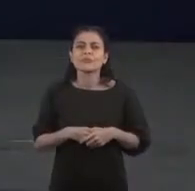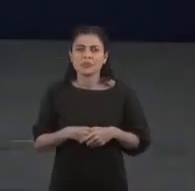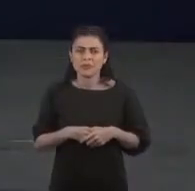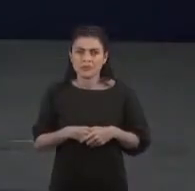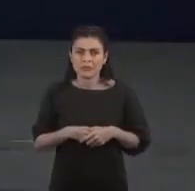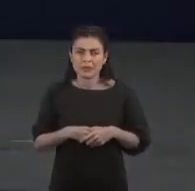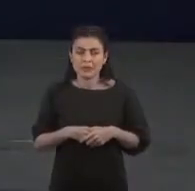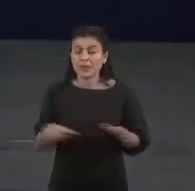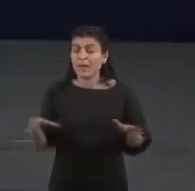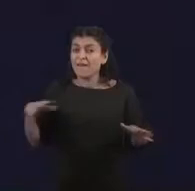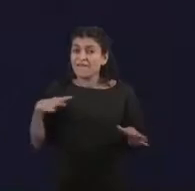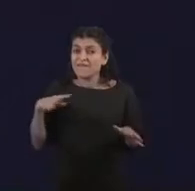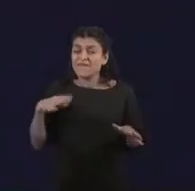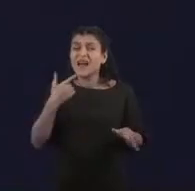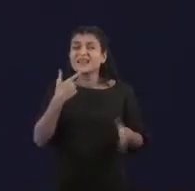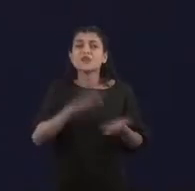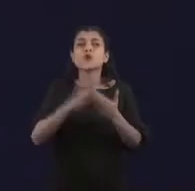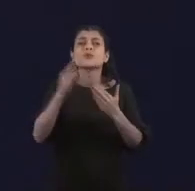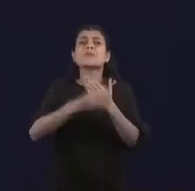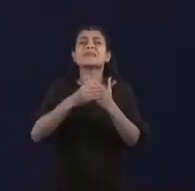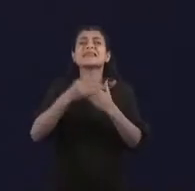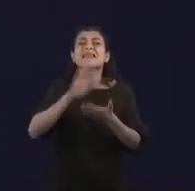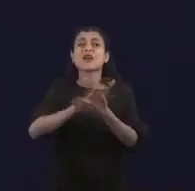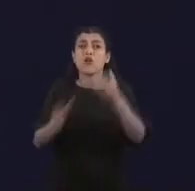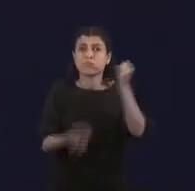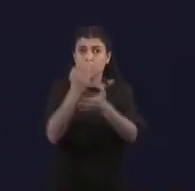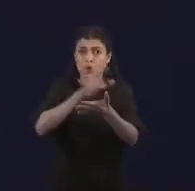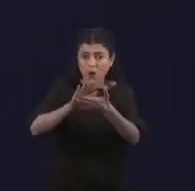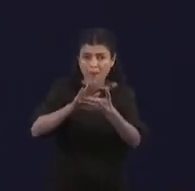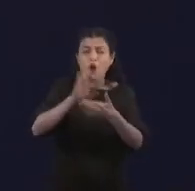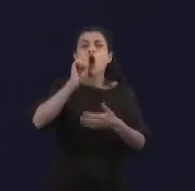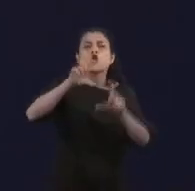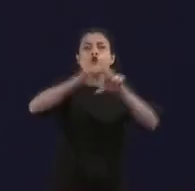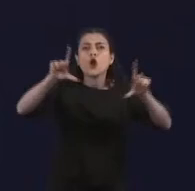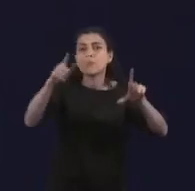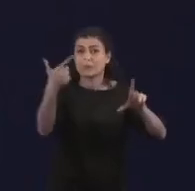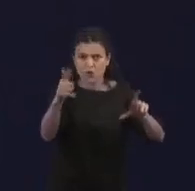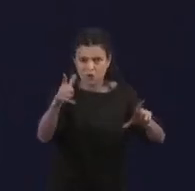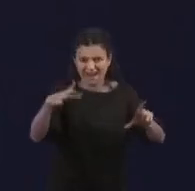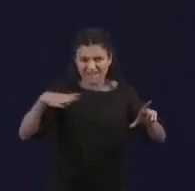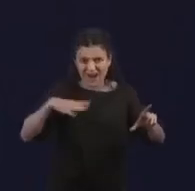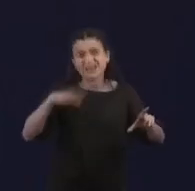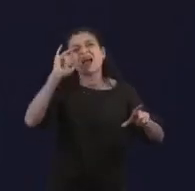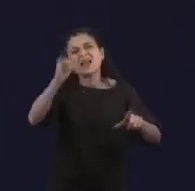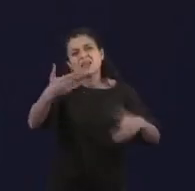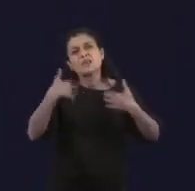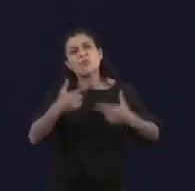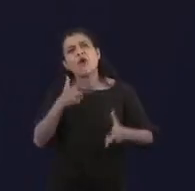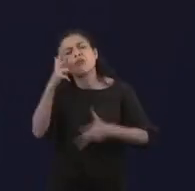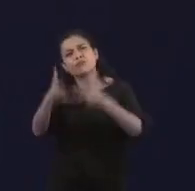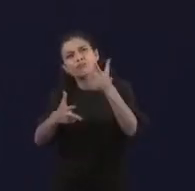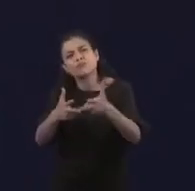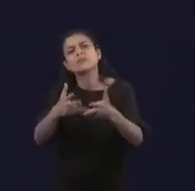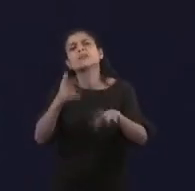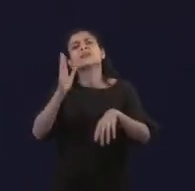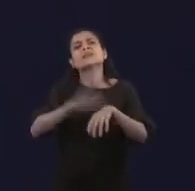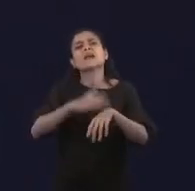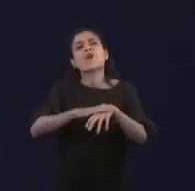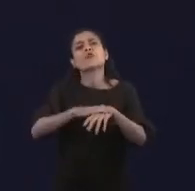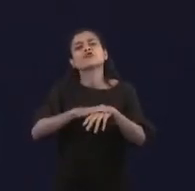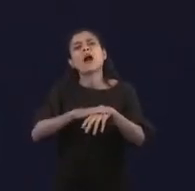No está definido ni el nombre del ministerio. Sí, lo que te puedo decir es que, obviamente, yo ya lo dije, va a estar encargado